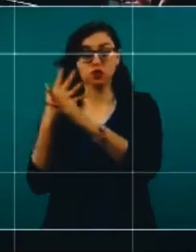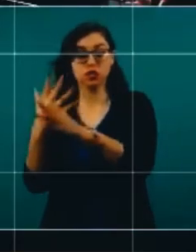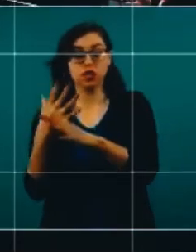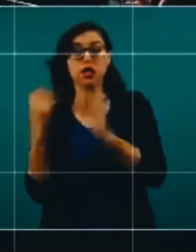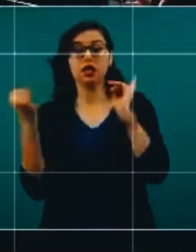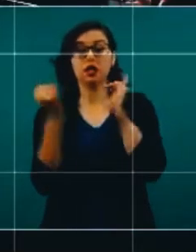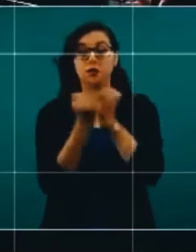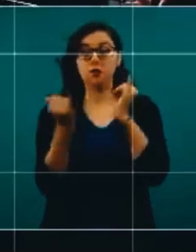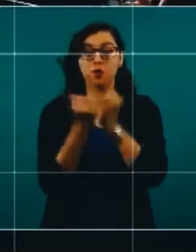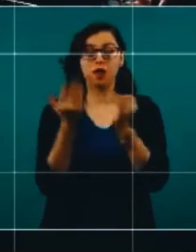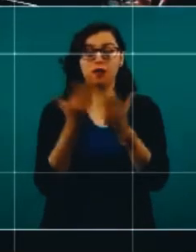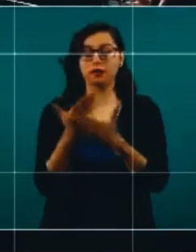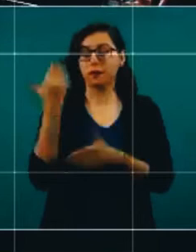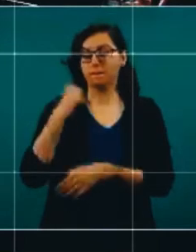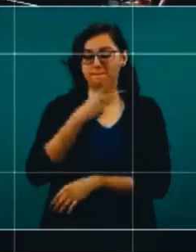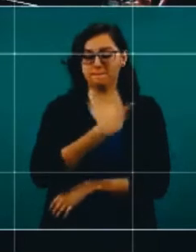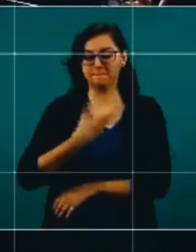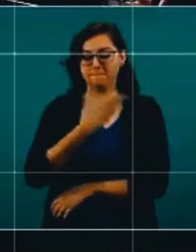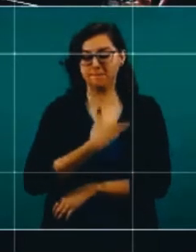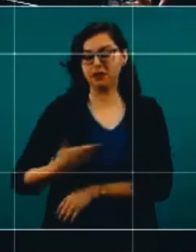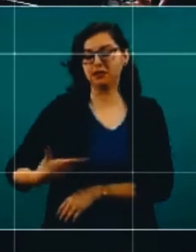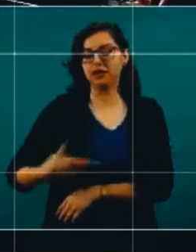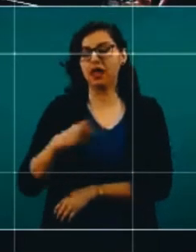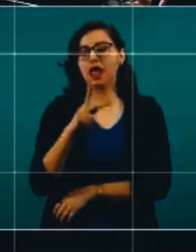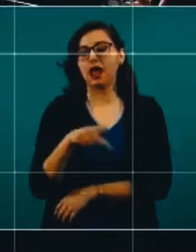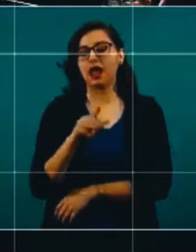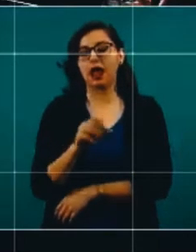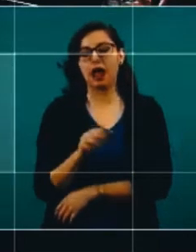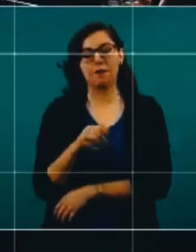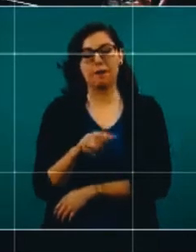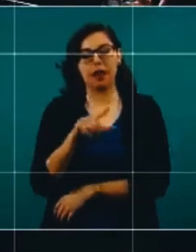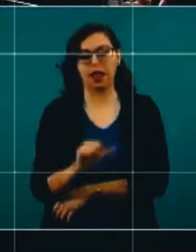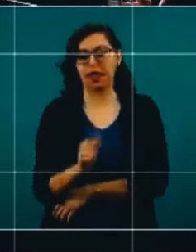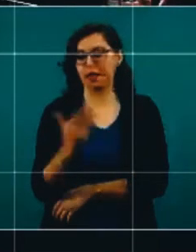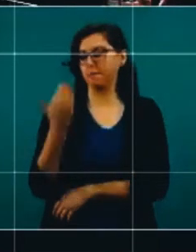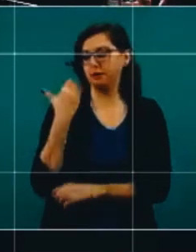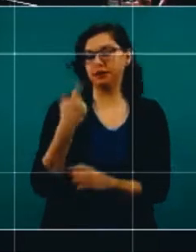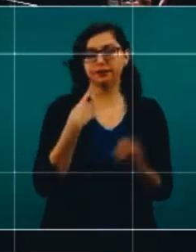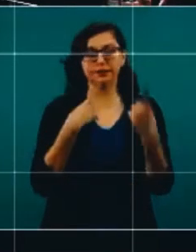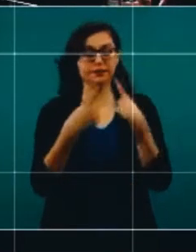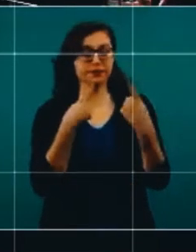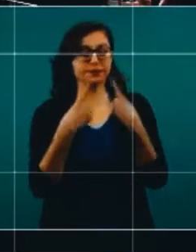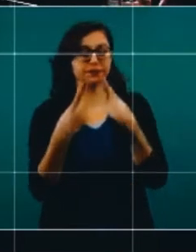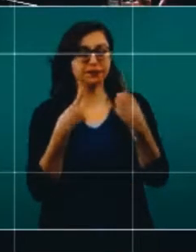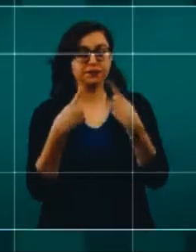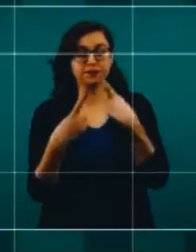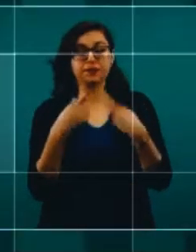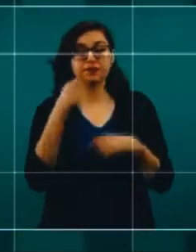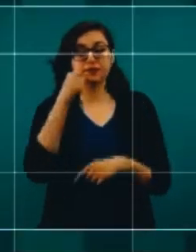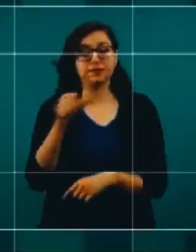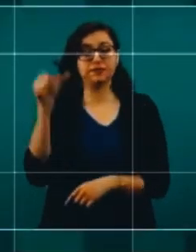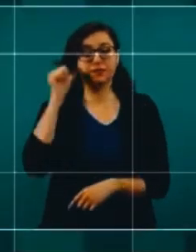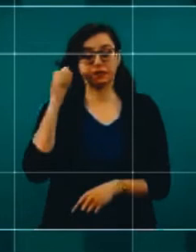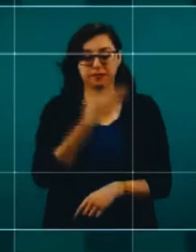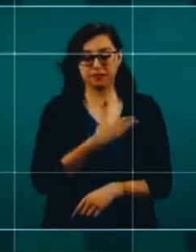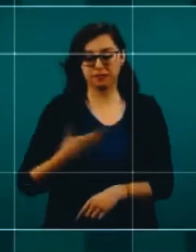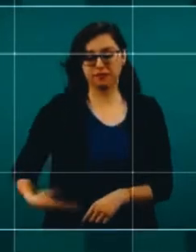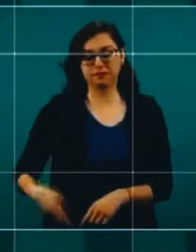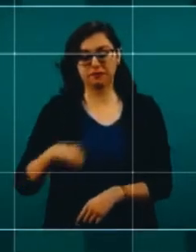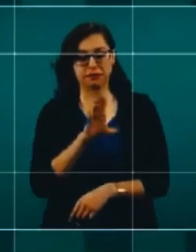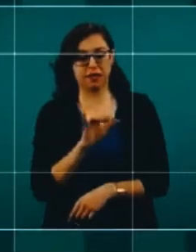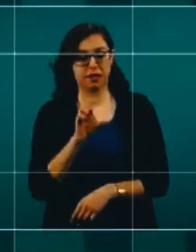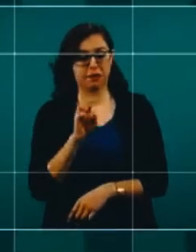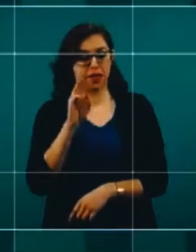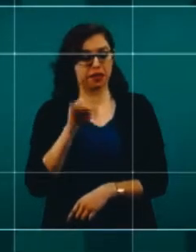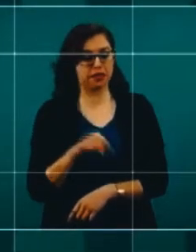con la vicepresidenta de cámara harris la plática reciente el día de allí el presidente país de han anunciado que vemos muy